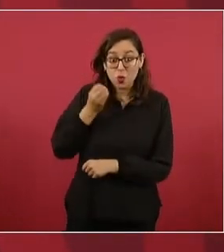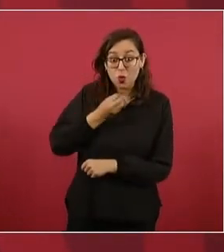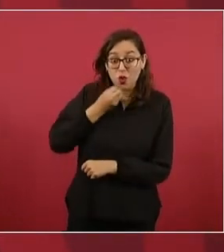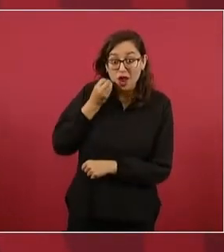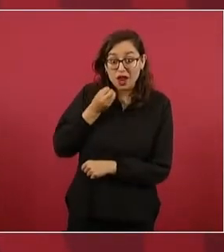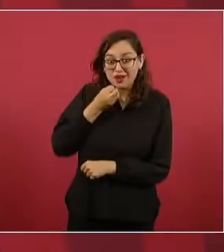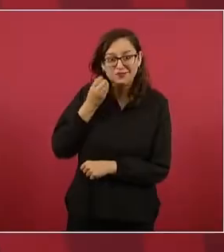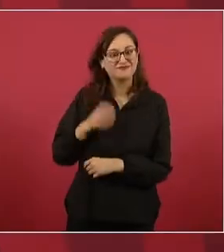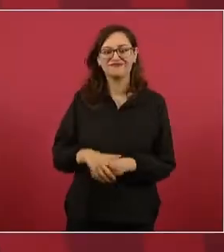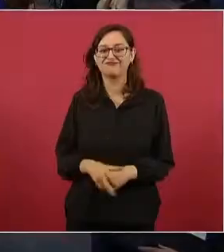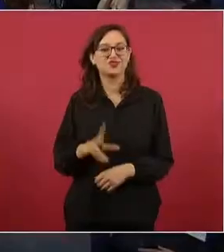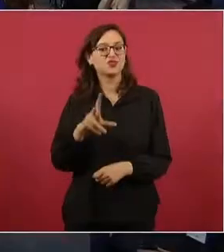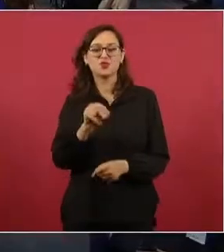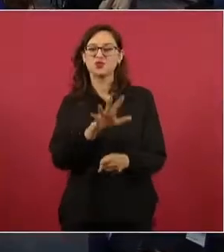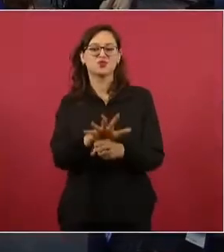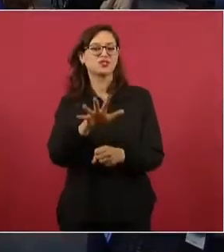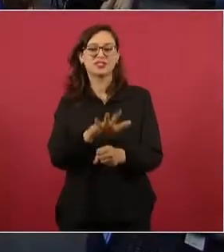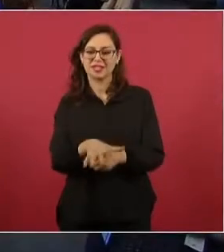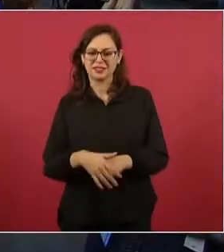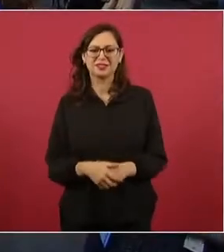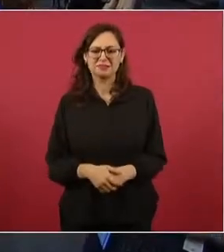Sí, no basta rezar, pero